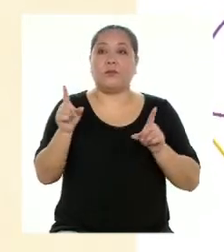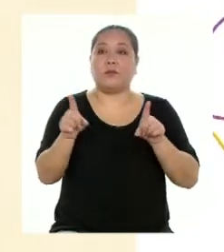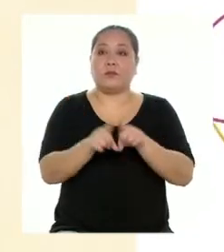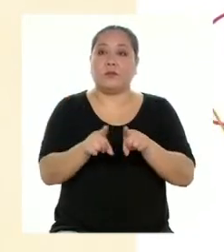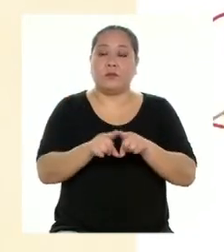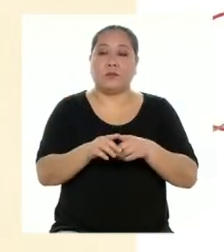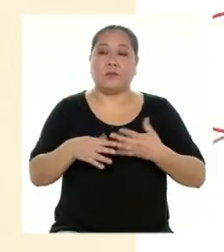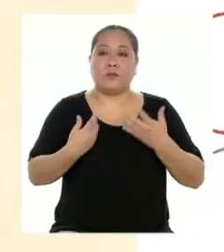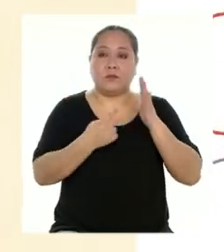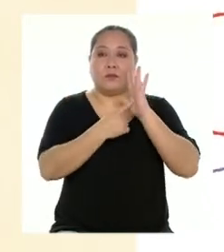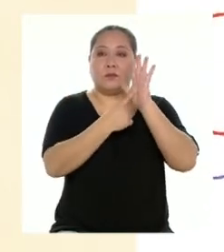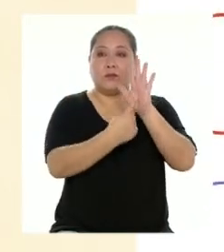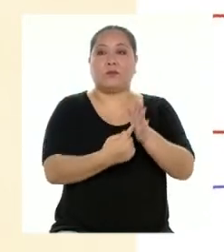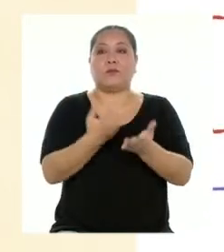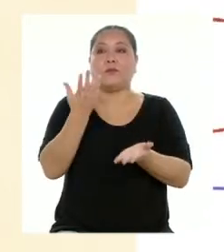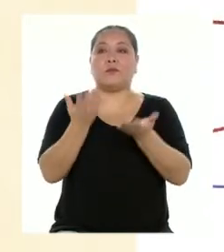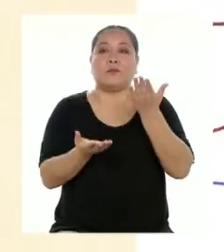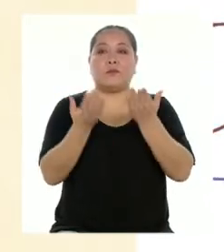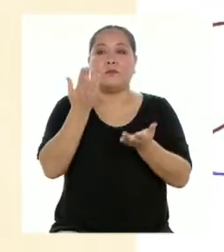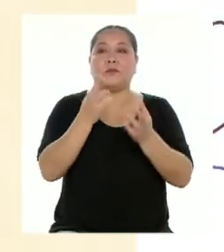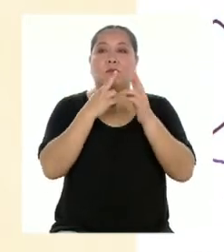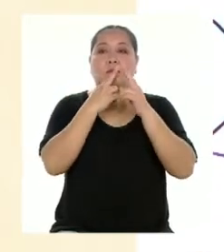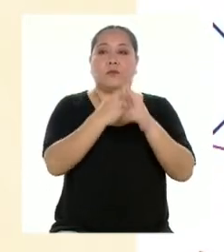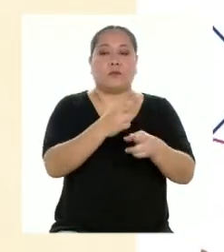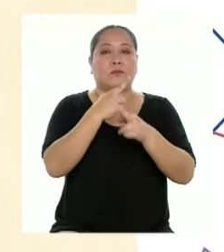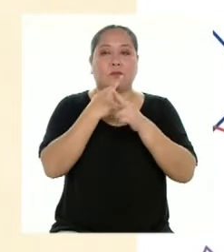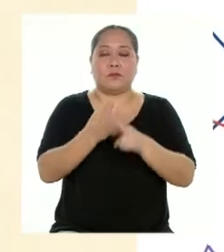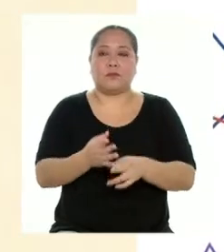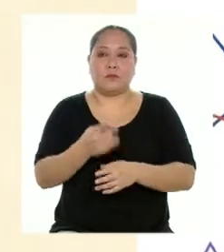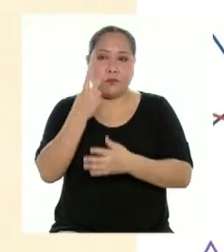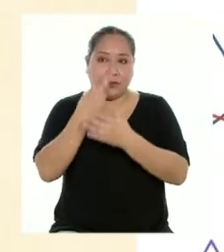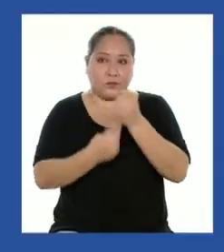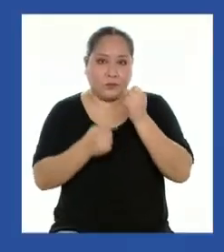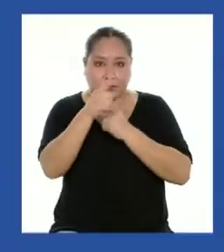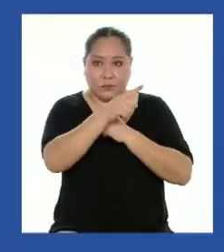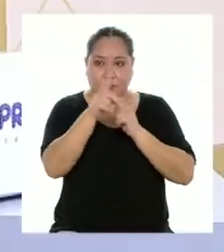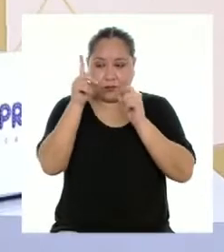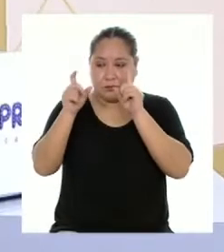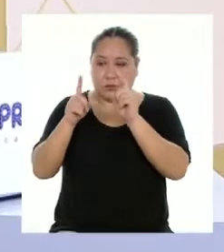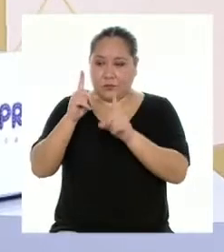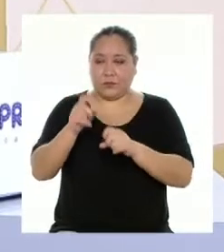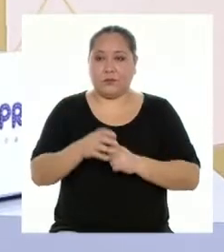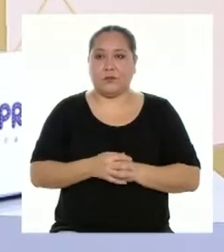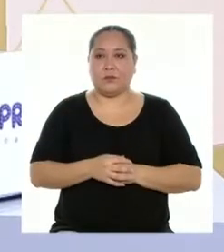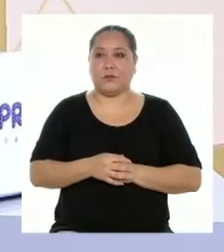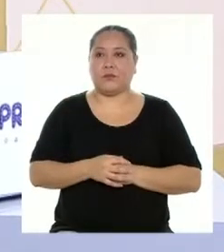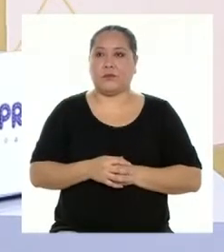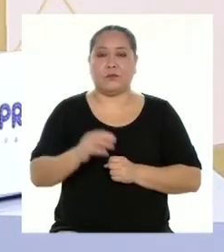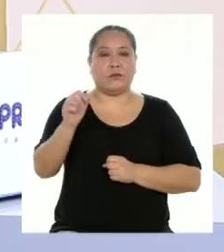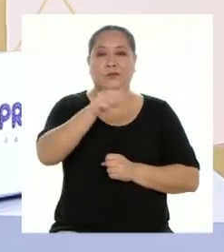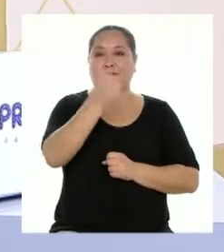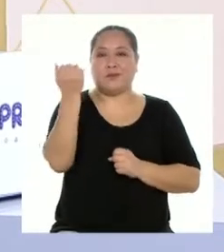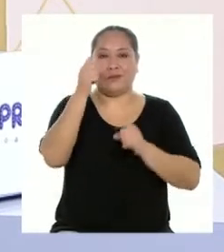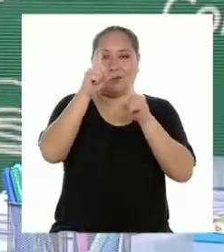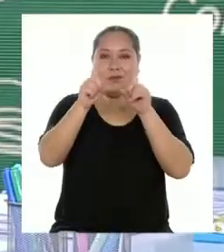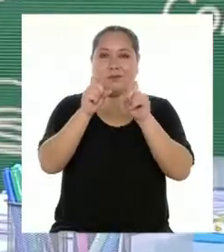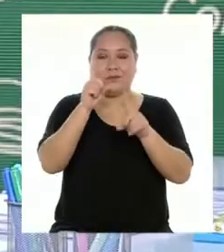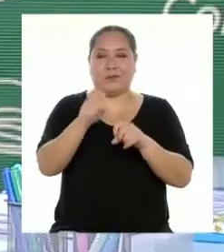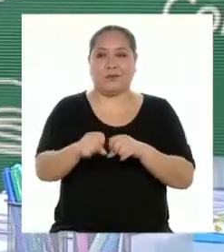diagramas circulares para comparar los resultados de las personas que ambos han encuestado. Vamos con la siguiente pregunta de la